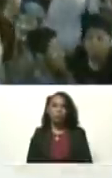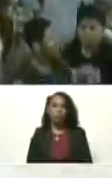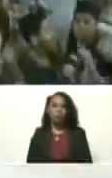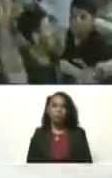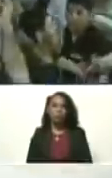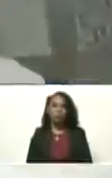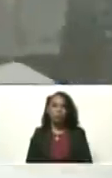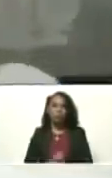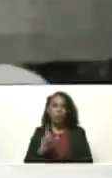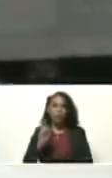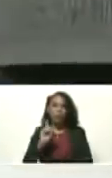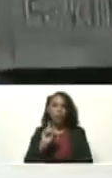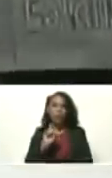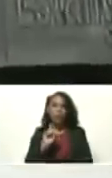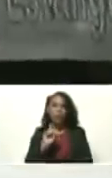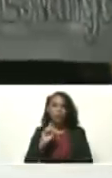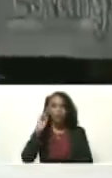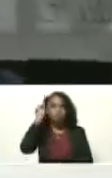No subestimen